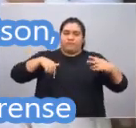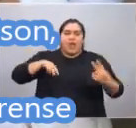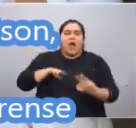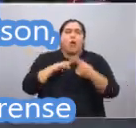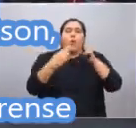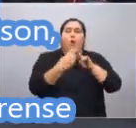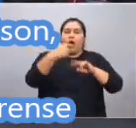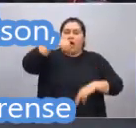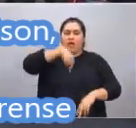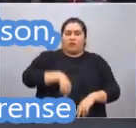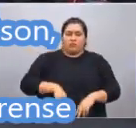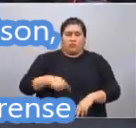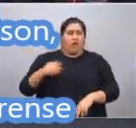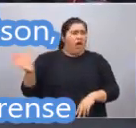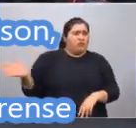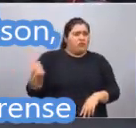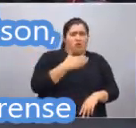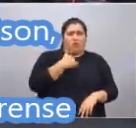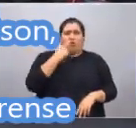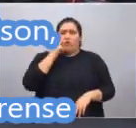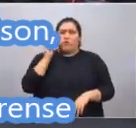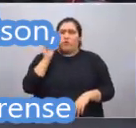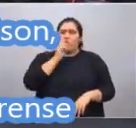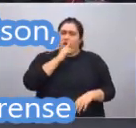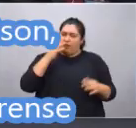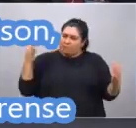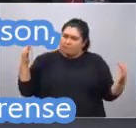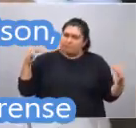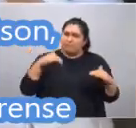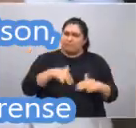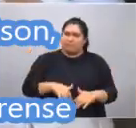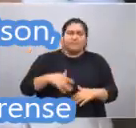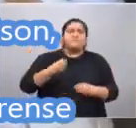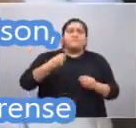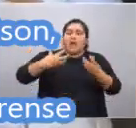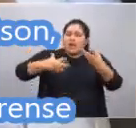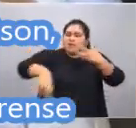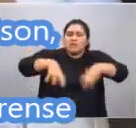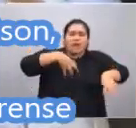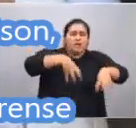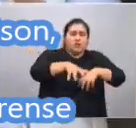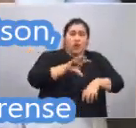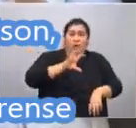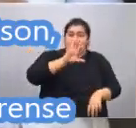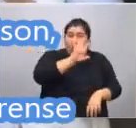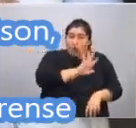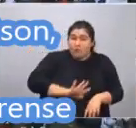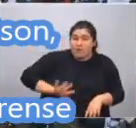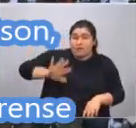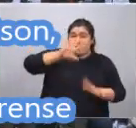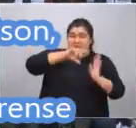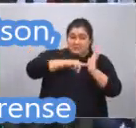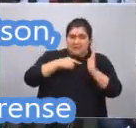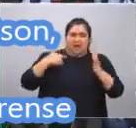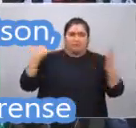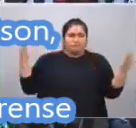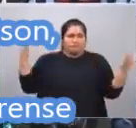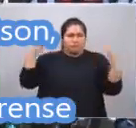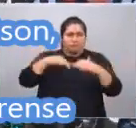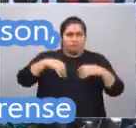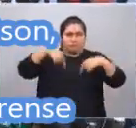reúne compañeros y compañeras de todos los rincones de la provincia de Buenos Aires.